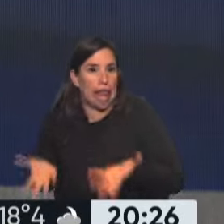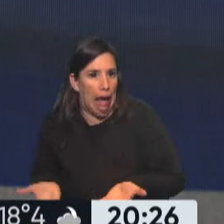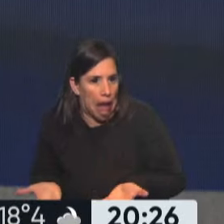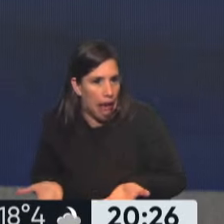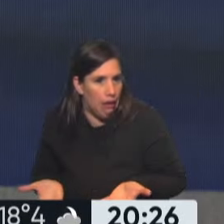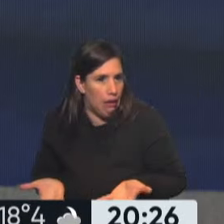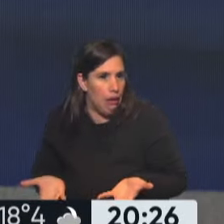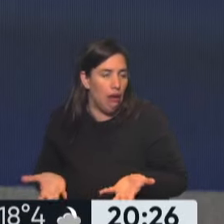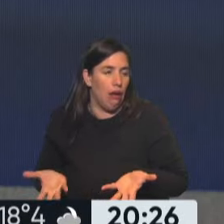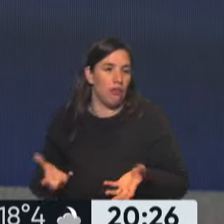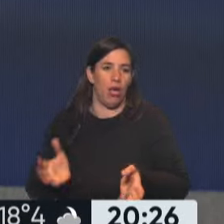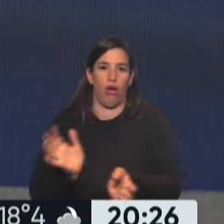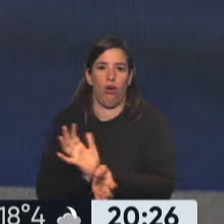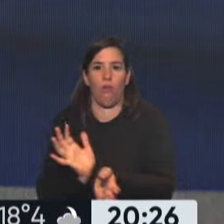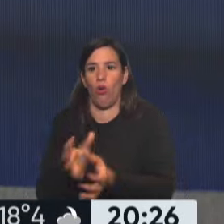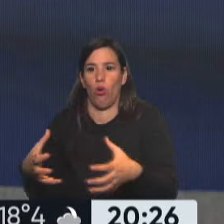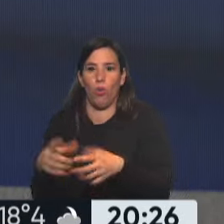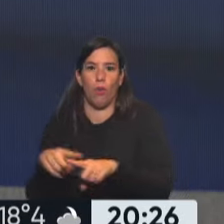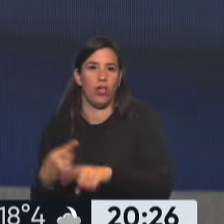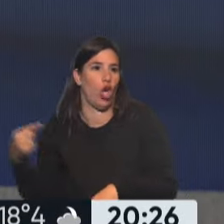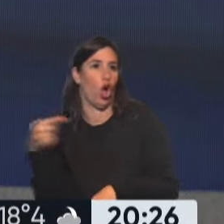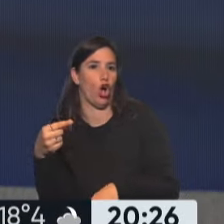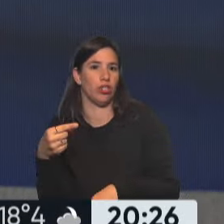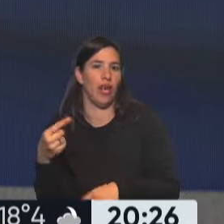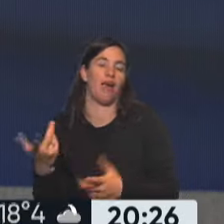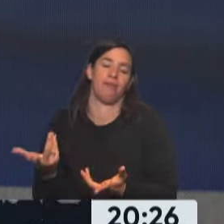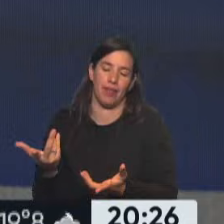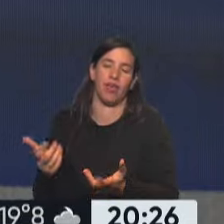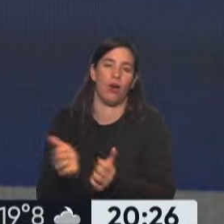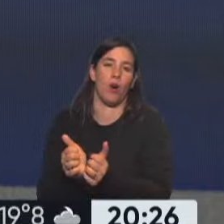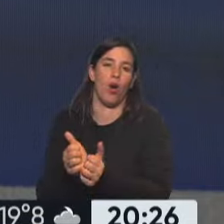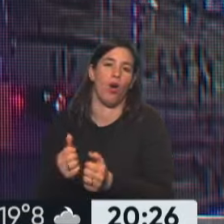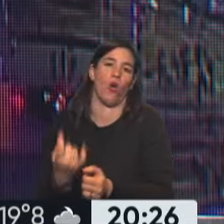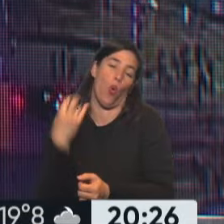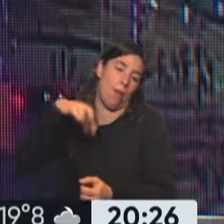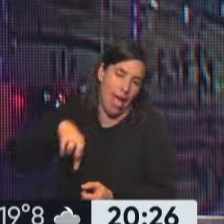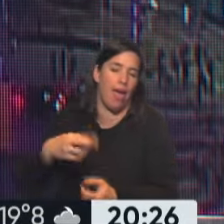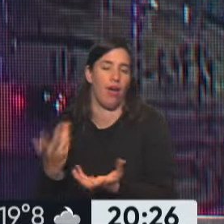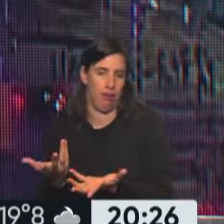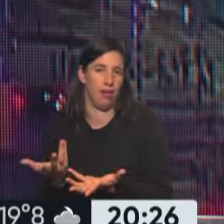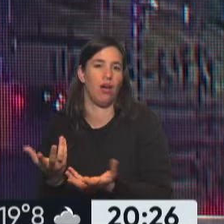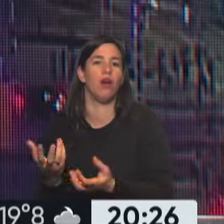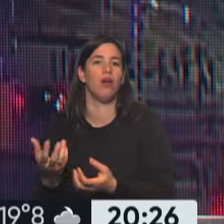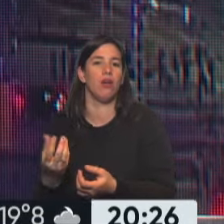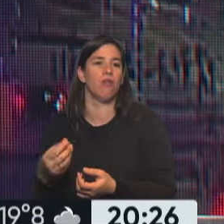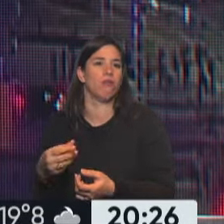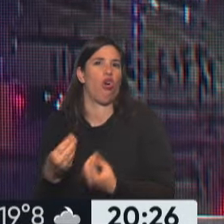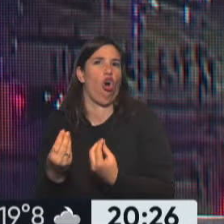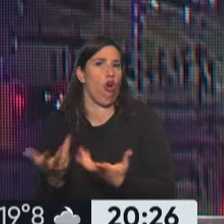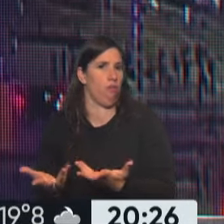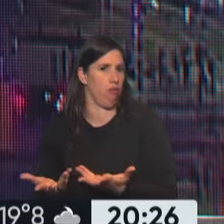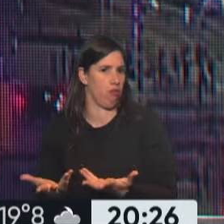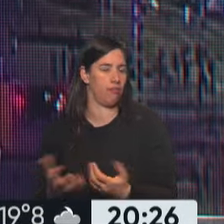lugar está parada la oposición oposición llamada frente de todos o Unión por la lo analizaría en dos aspectos lo